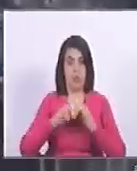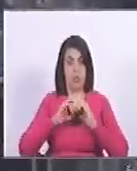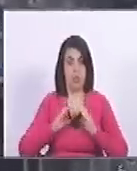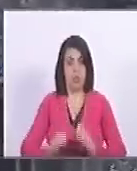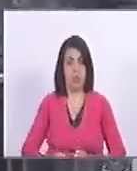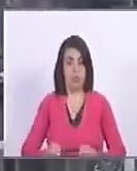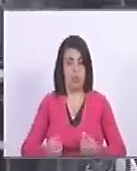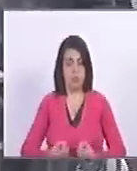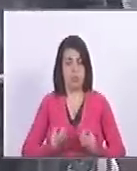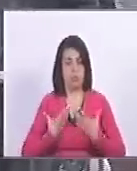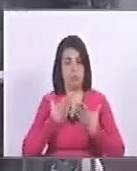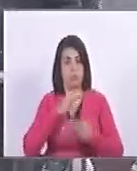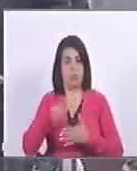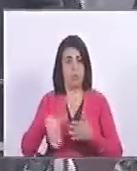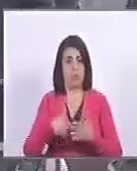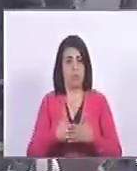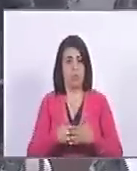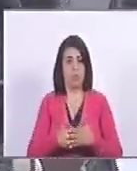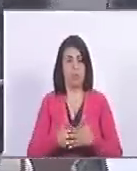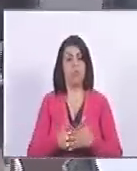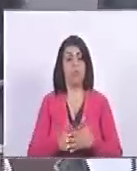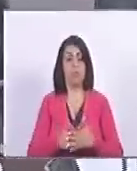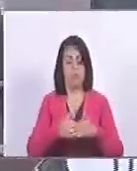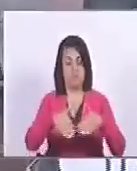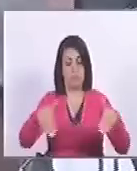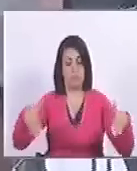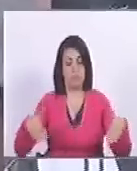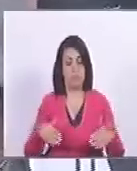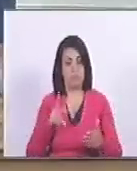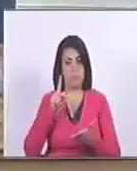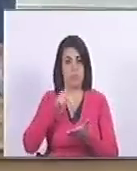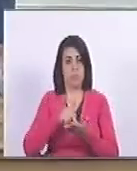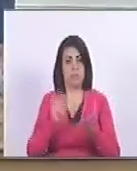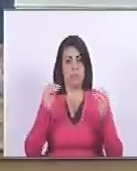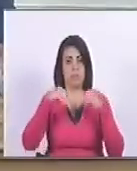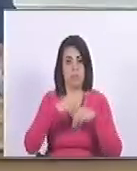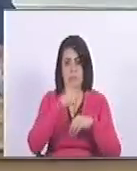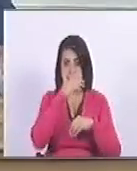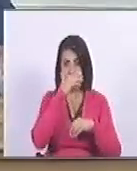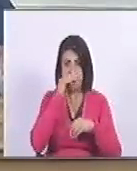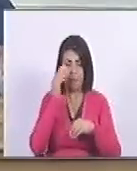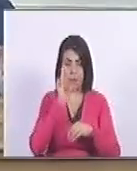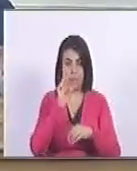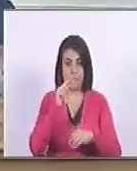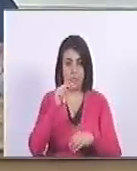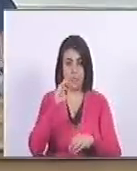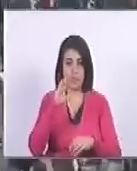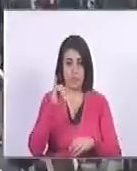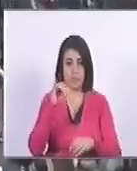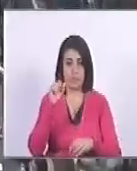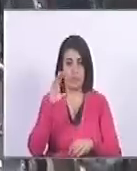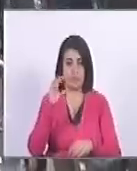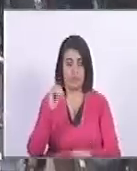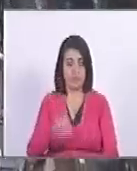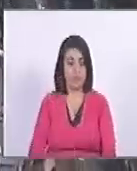todos. Voy a dejar en el derecho de palabra para que presente el acuerdo al diputado Francisco Quevedo.